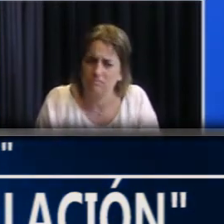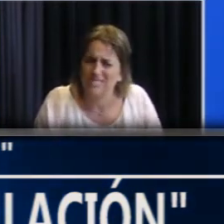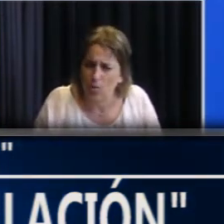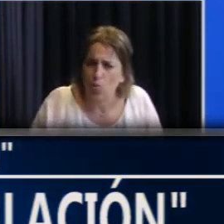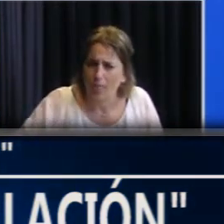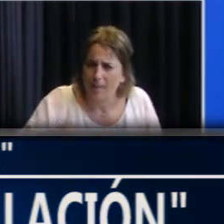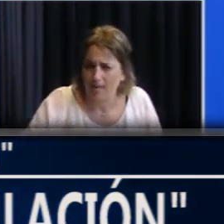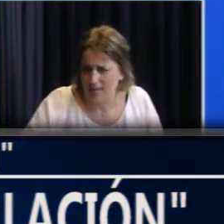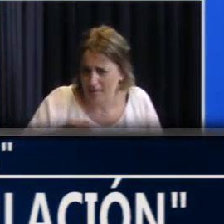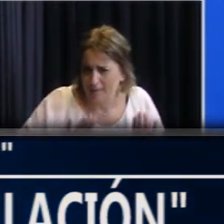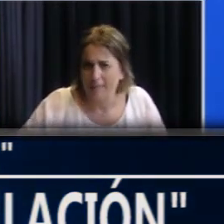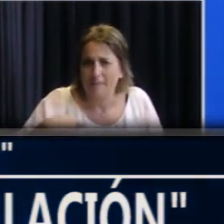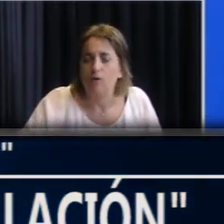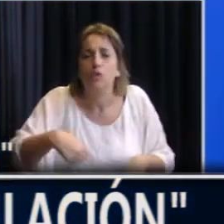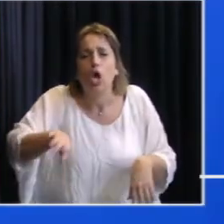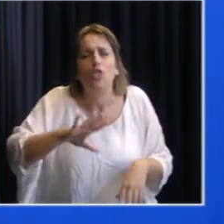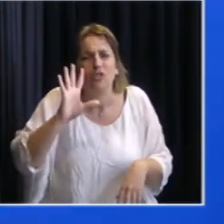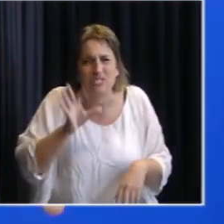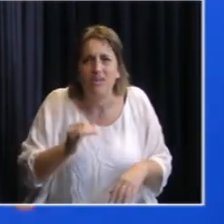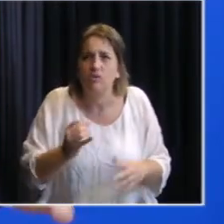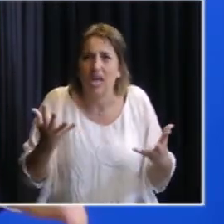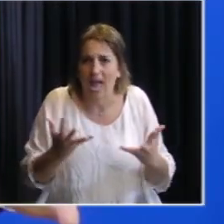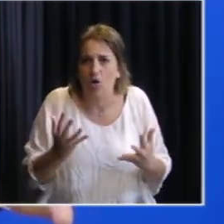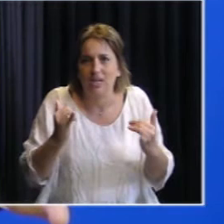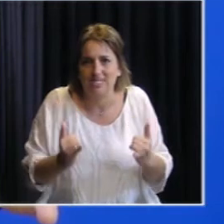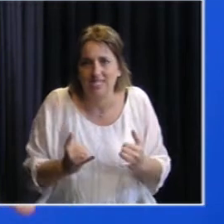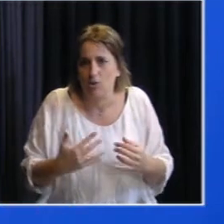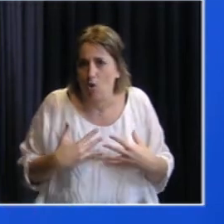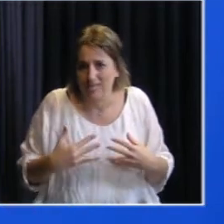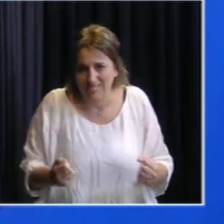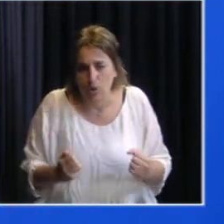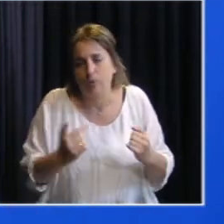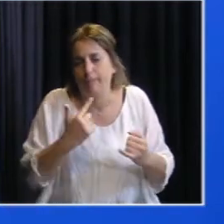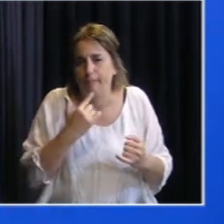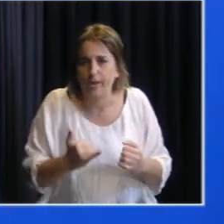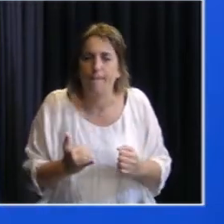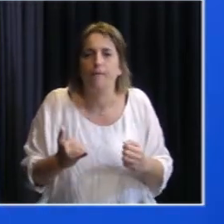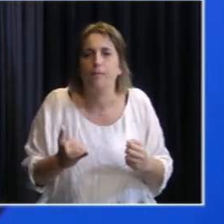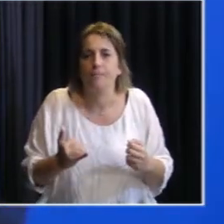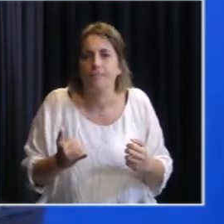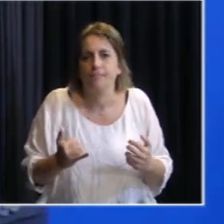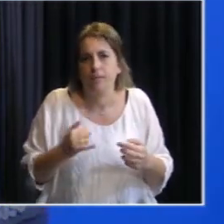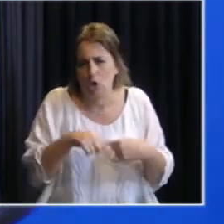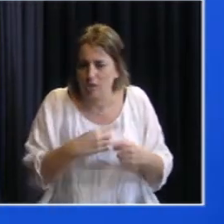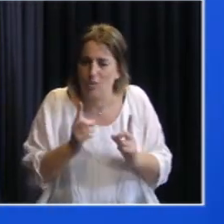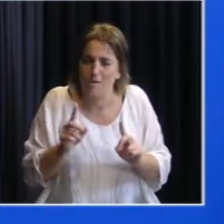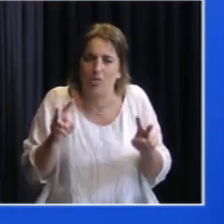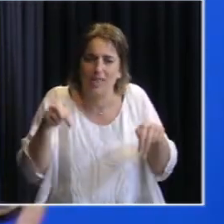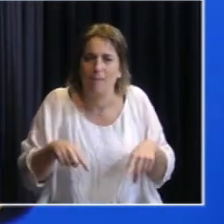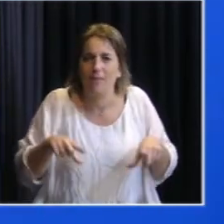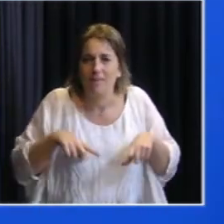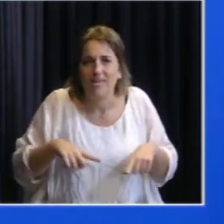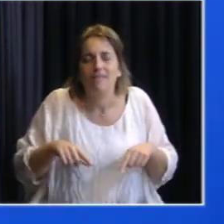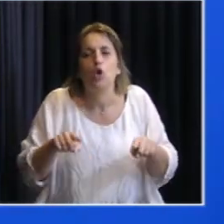todos sabemos también que hoy ha dejado de existir parte de la salud por ejemplo me sigo metiendo en el terreno el ministro de las